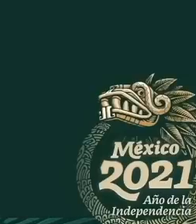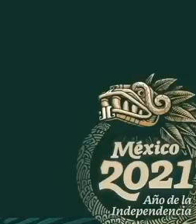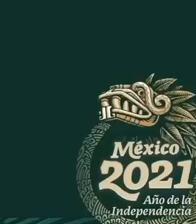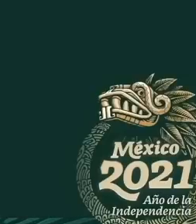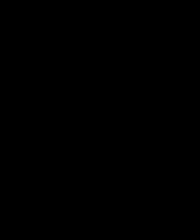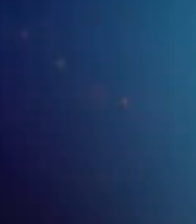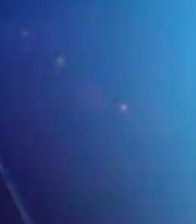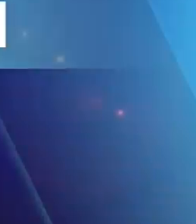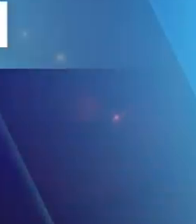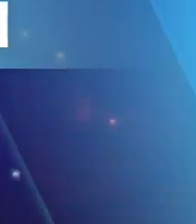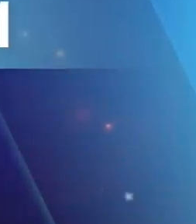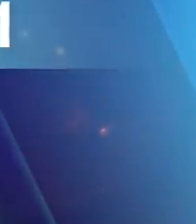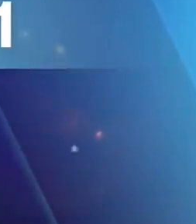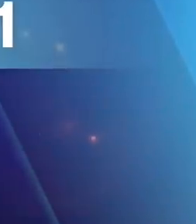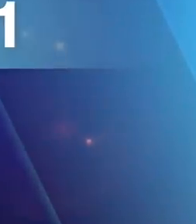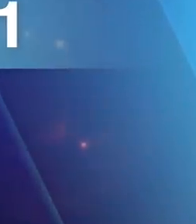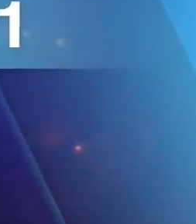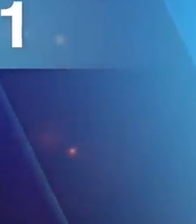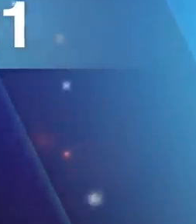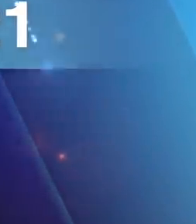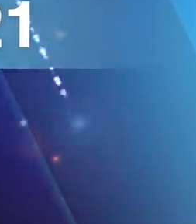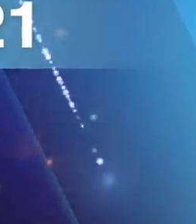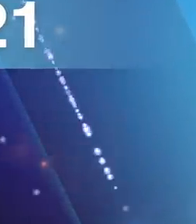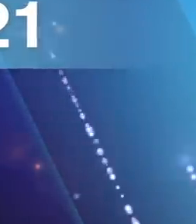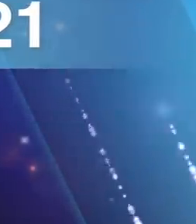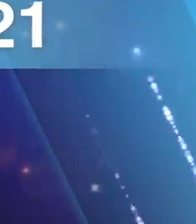Gobierno de México.